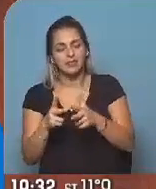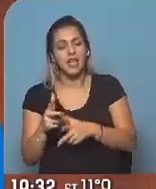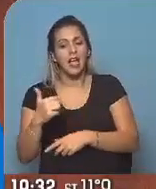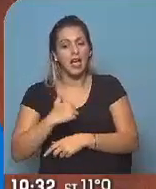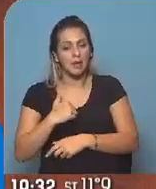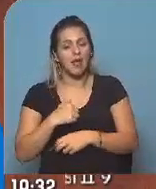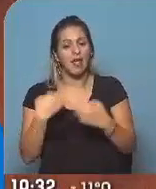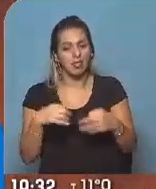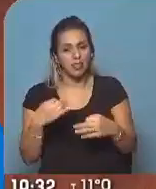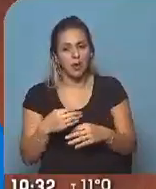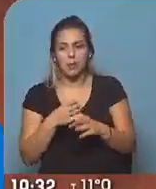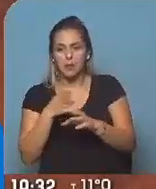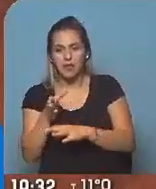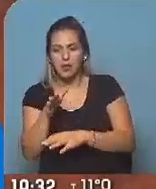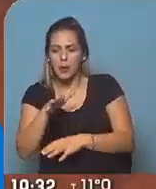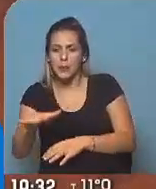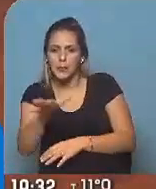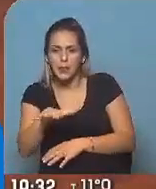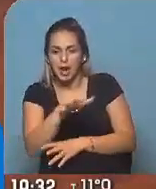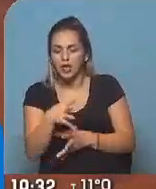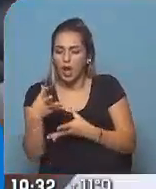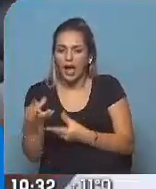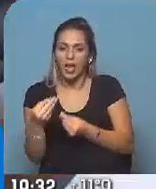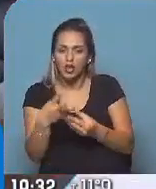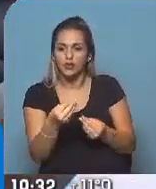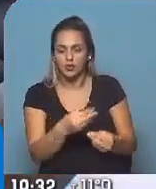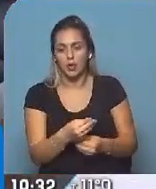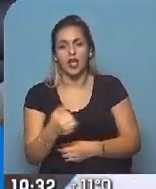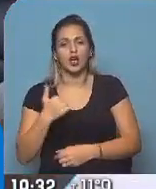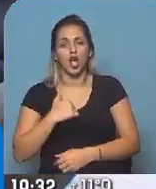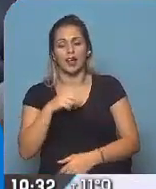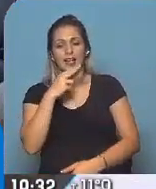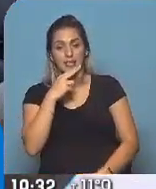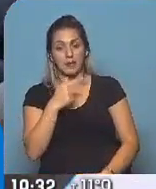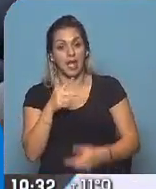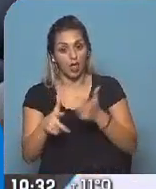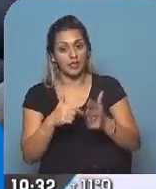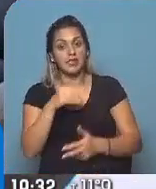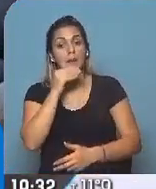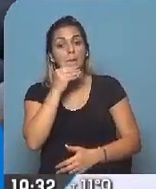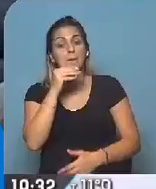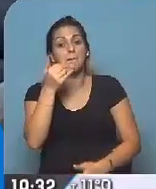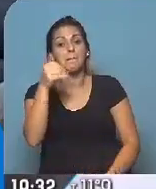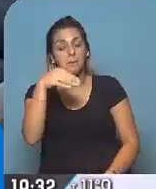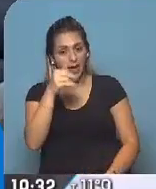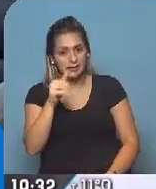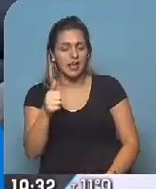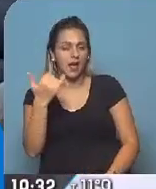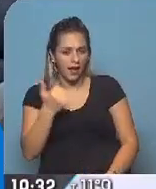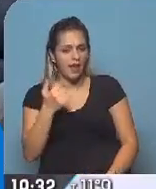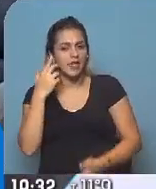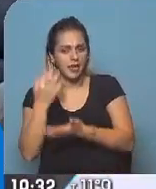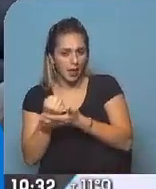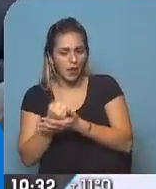Armadas deberían ir a los barrios a colaborar con la Gendarmería. Esto decía Massa, están los audios, está